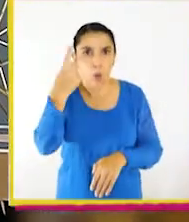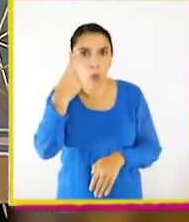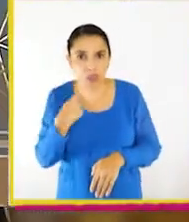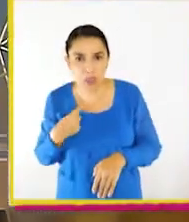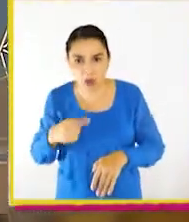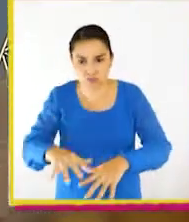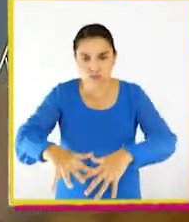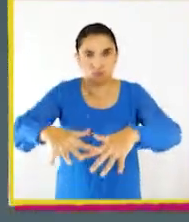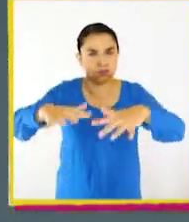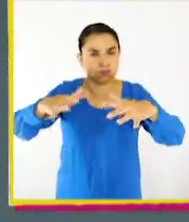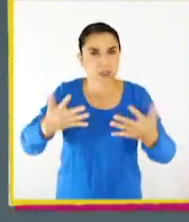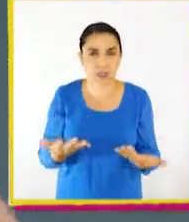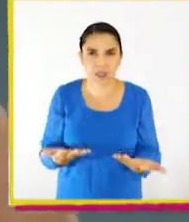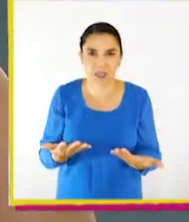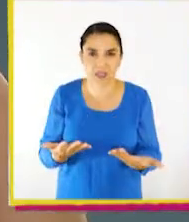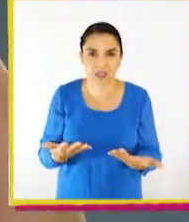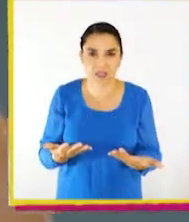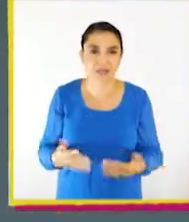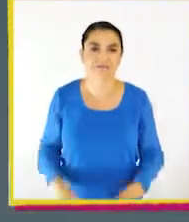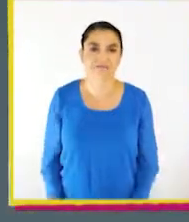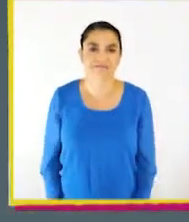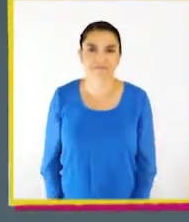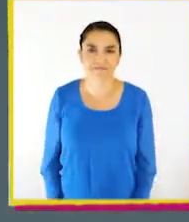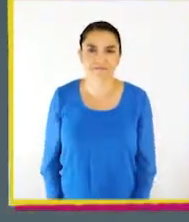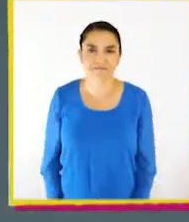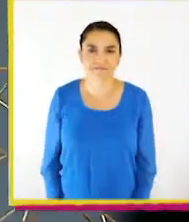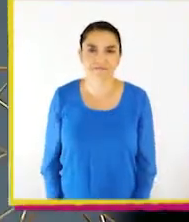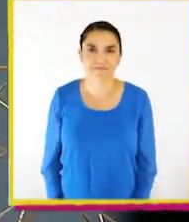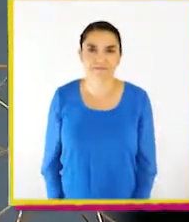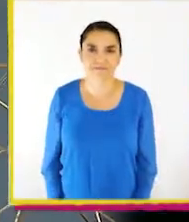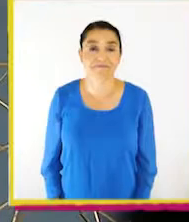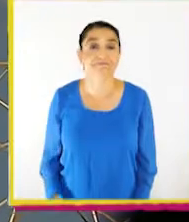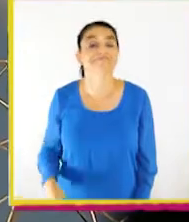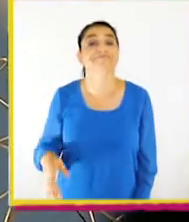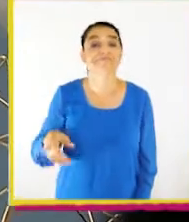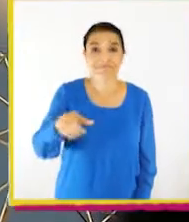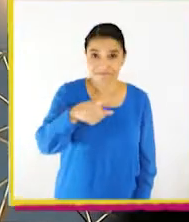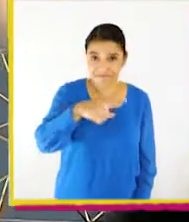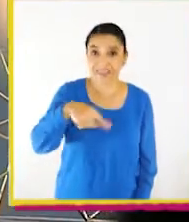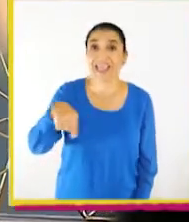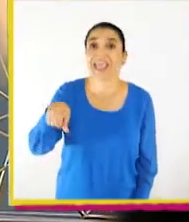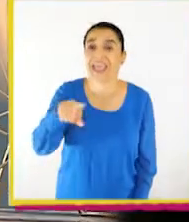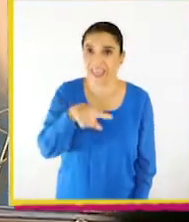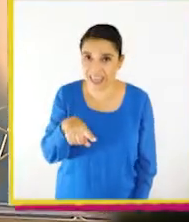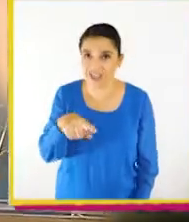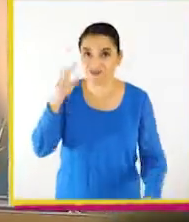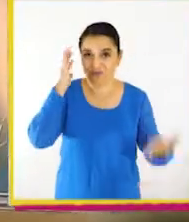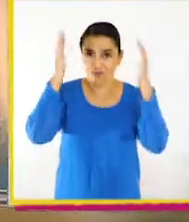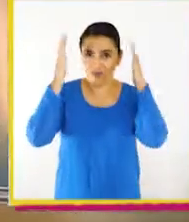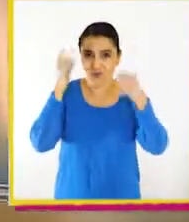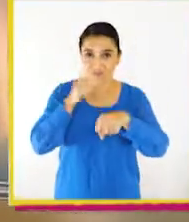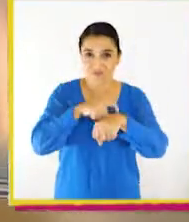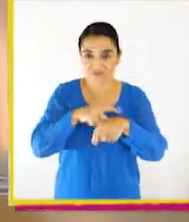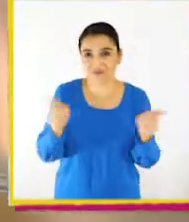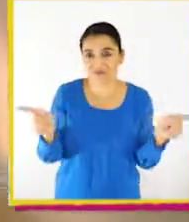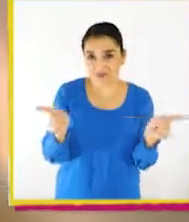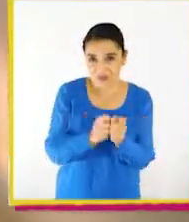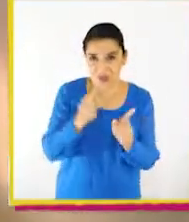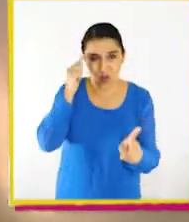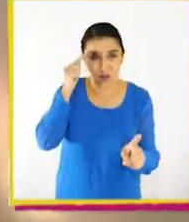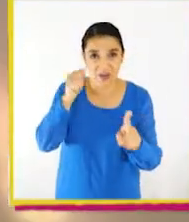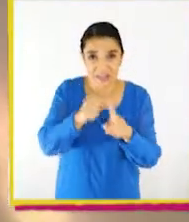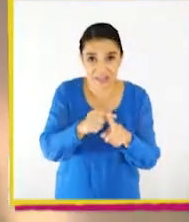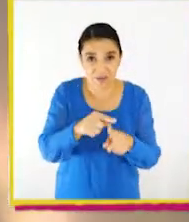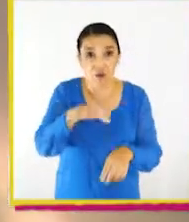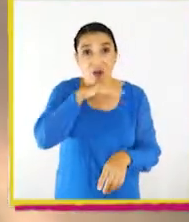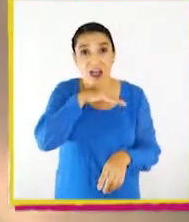el agua de un día? Sería algo así. Ellas tendrán que darse duchas más cortas, porque la idea es